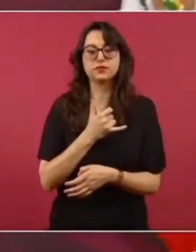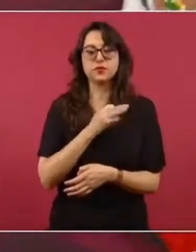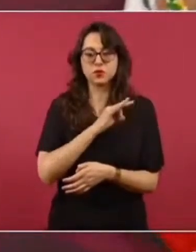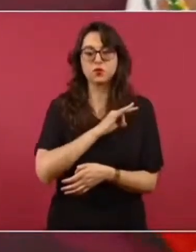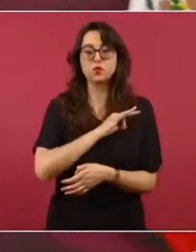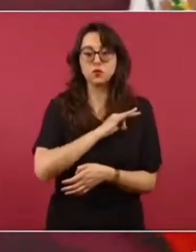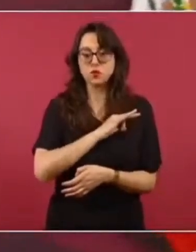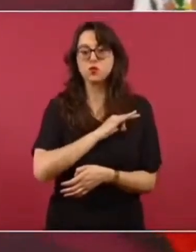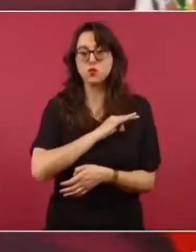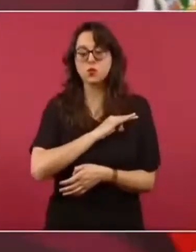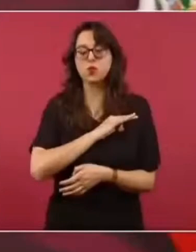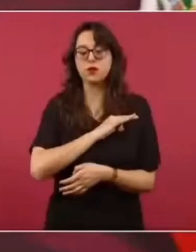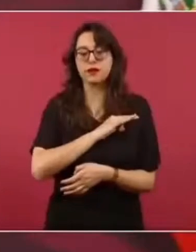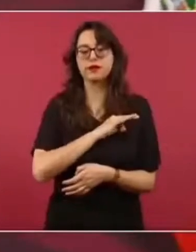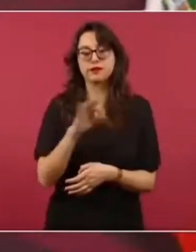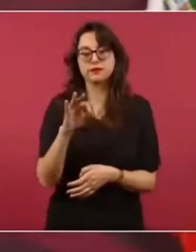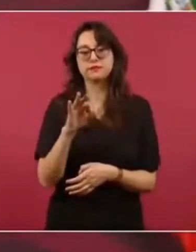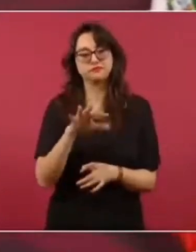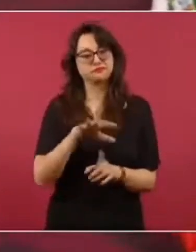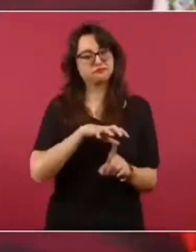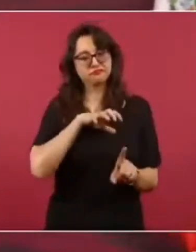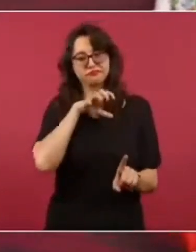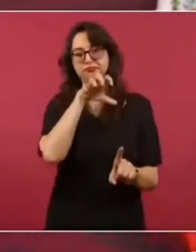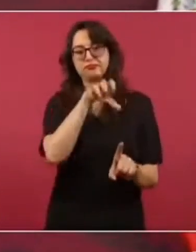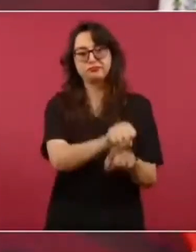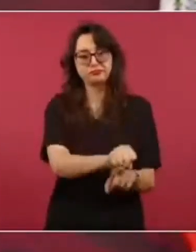Se logre avanzar